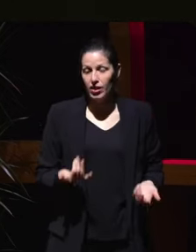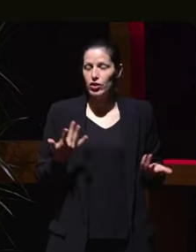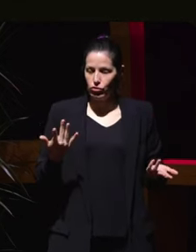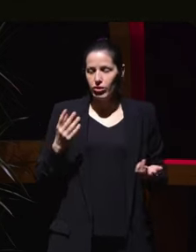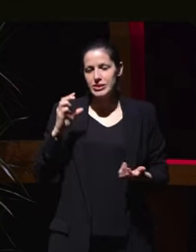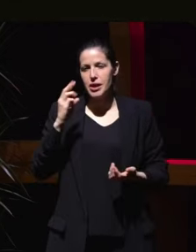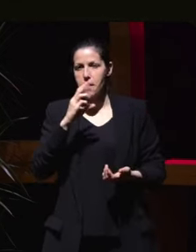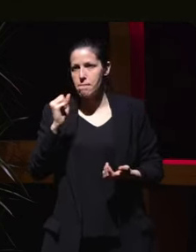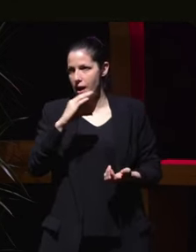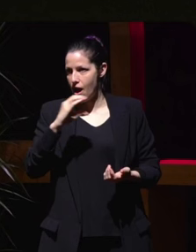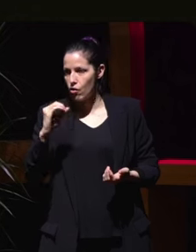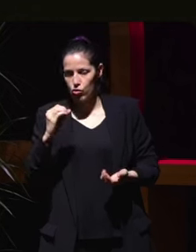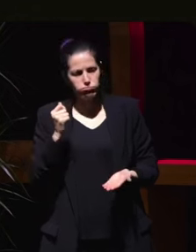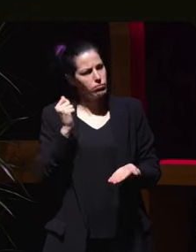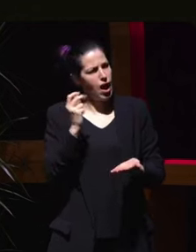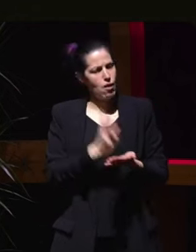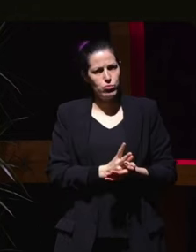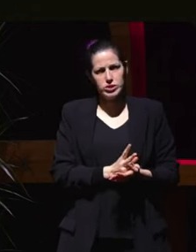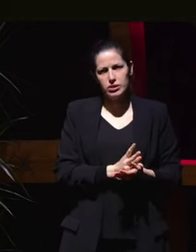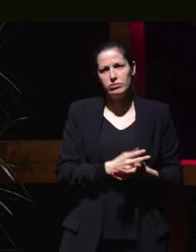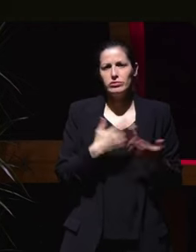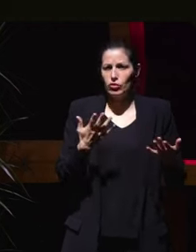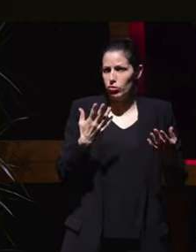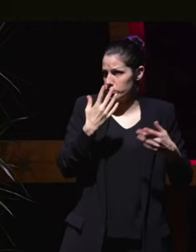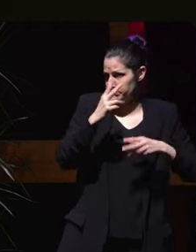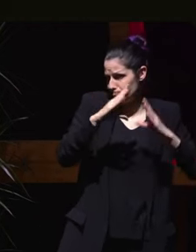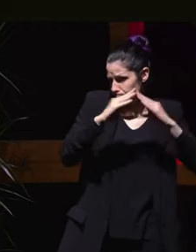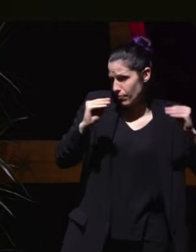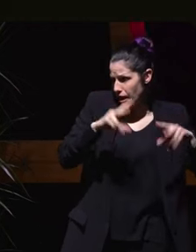de rematar a carreira y un máster, a dirigir una emisora. Porque hay que